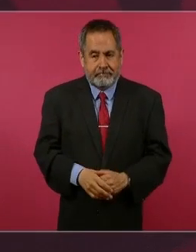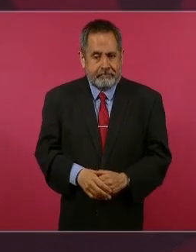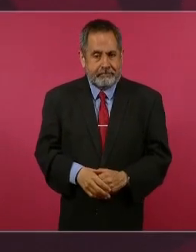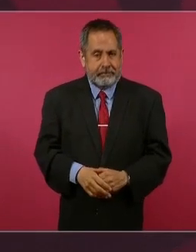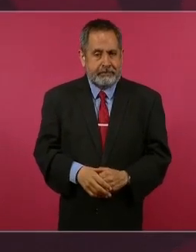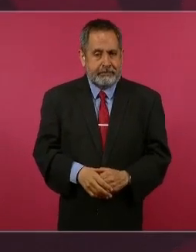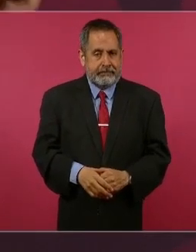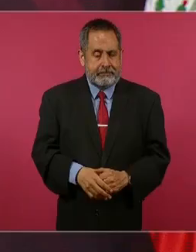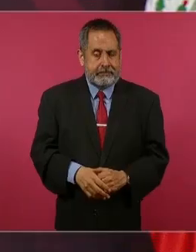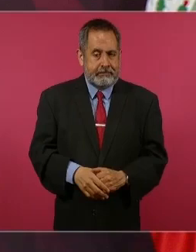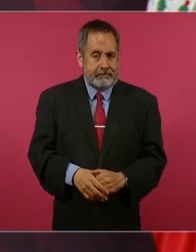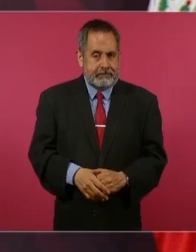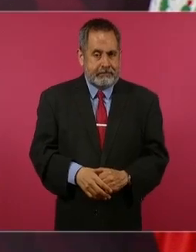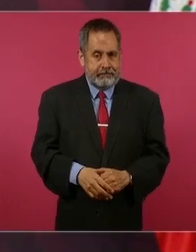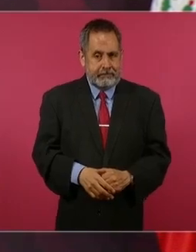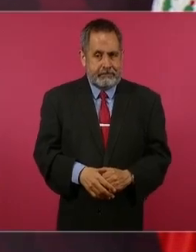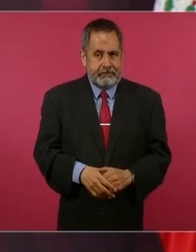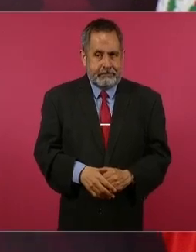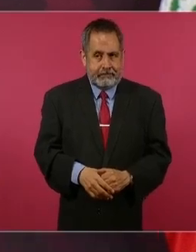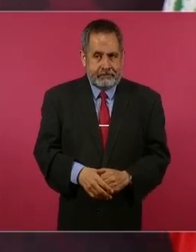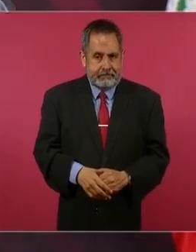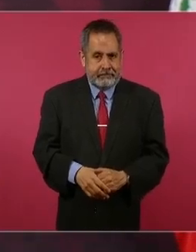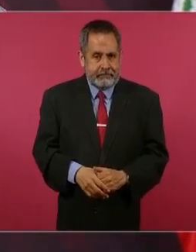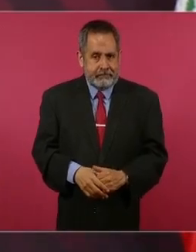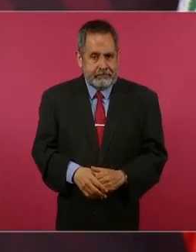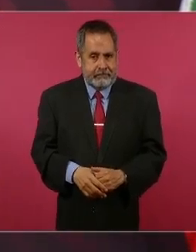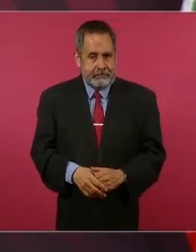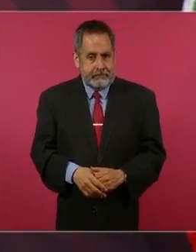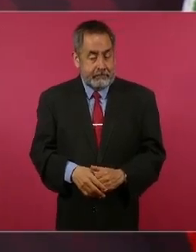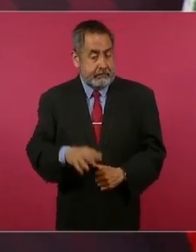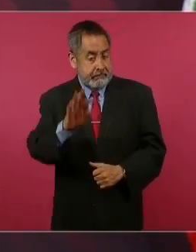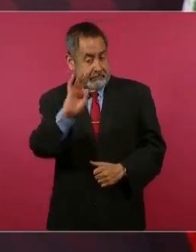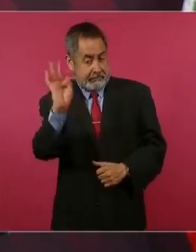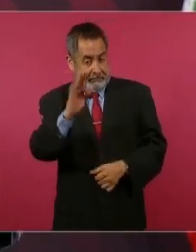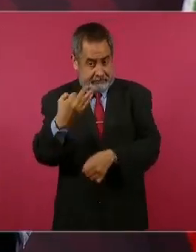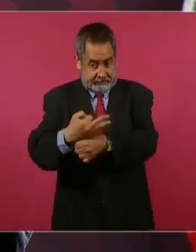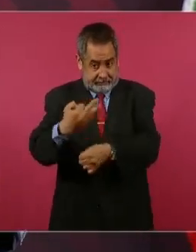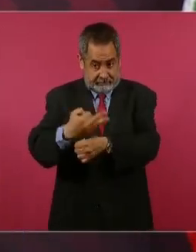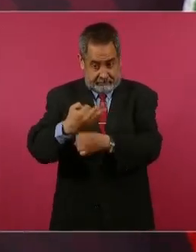si se cuentan votos